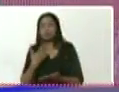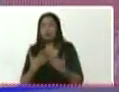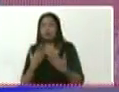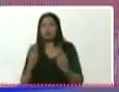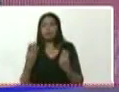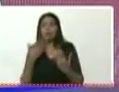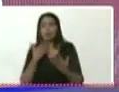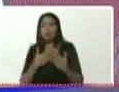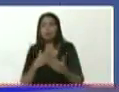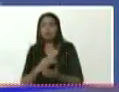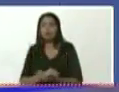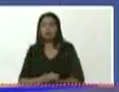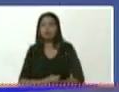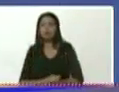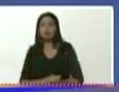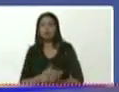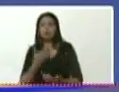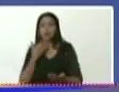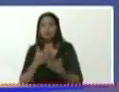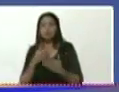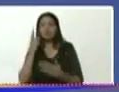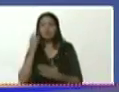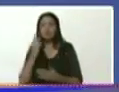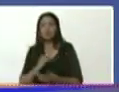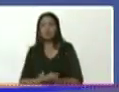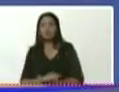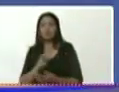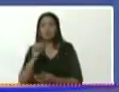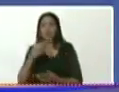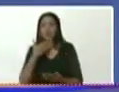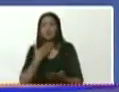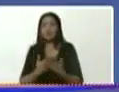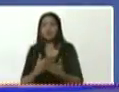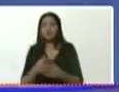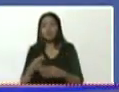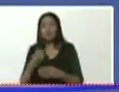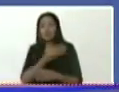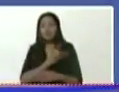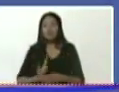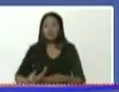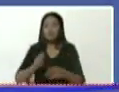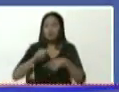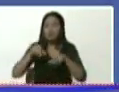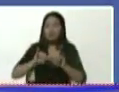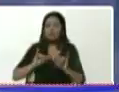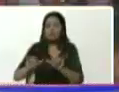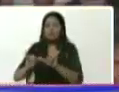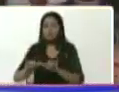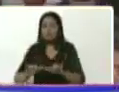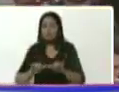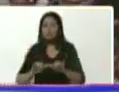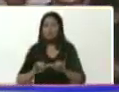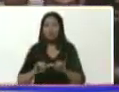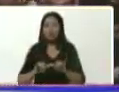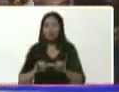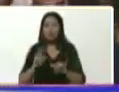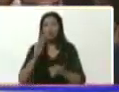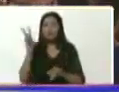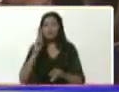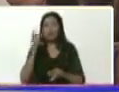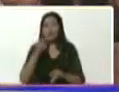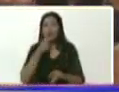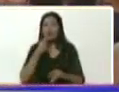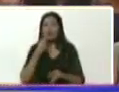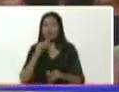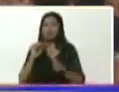Gabriela Clavo y Canela, gracias. También agradecerle, presidente, porque acá mismo en los Valles del Tuy, a través de Venezuela es Bella,